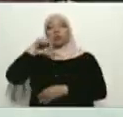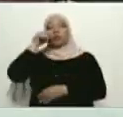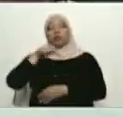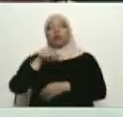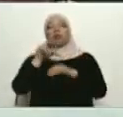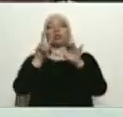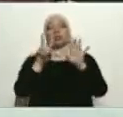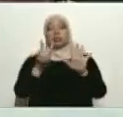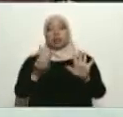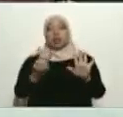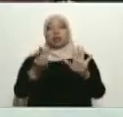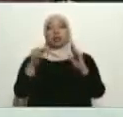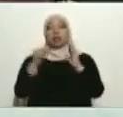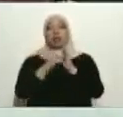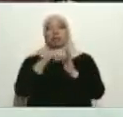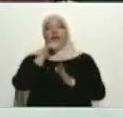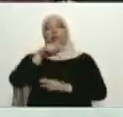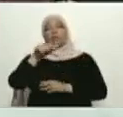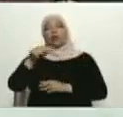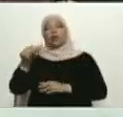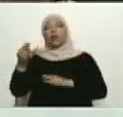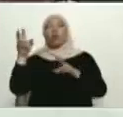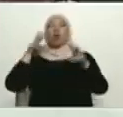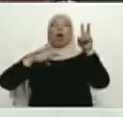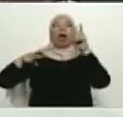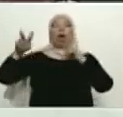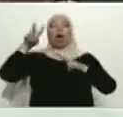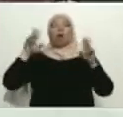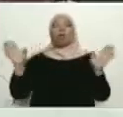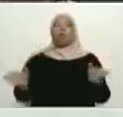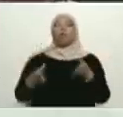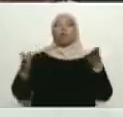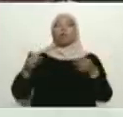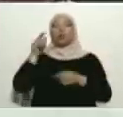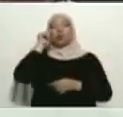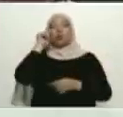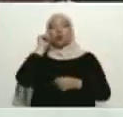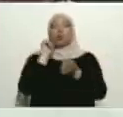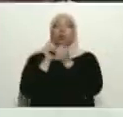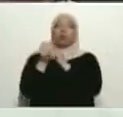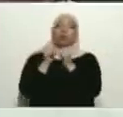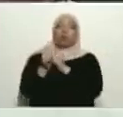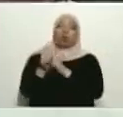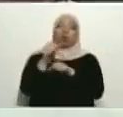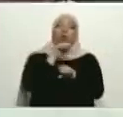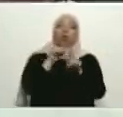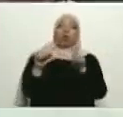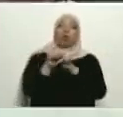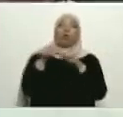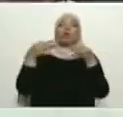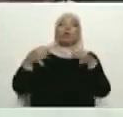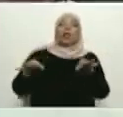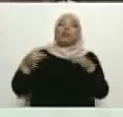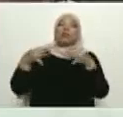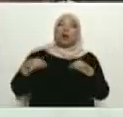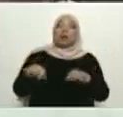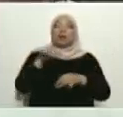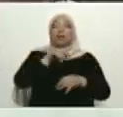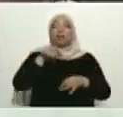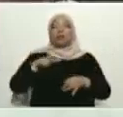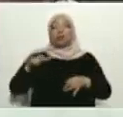siete mil recreadores promotores turísticos deportivos culturales ecosocialistas que se desplegaron